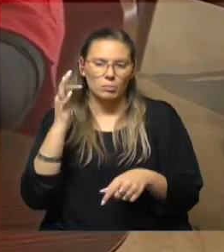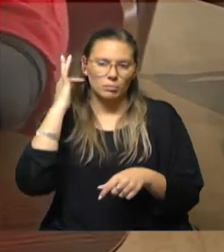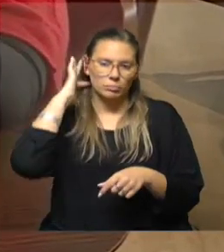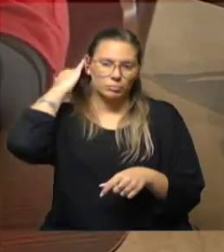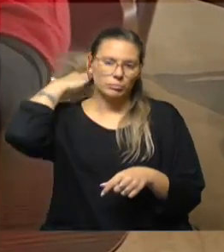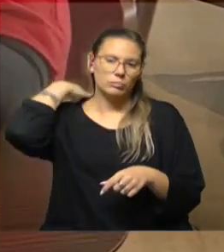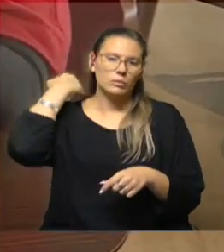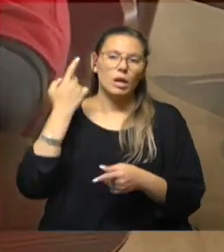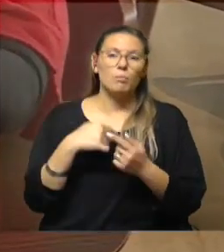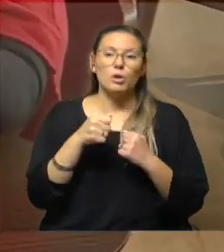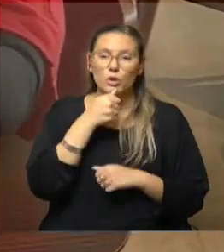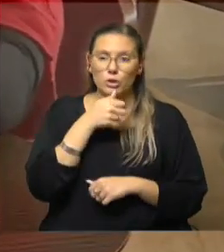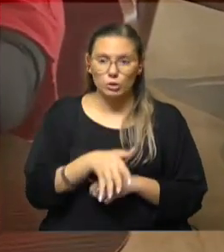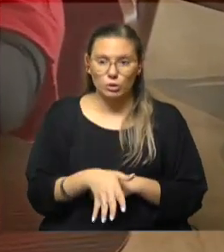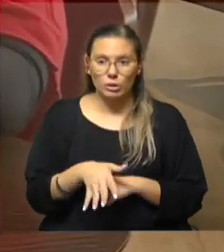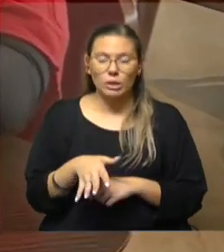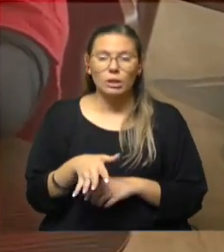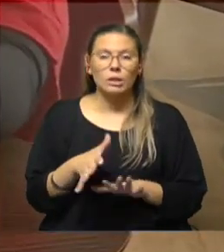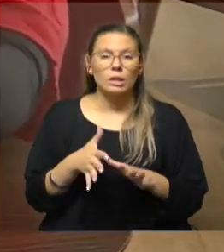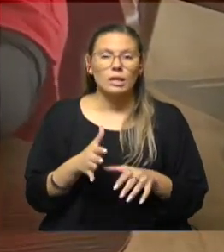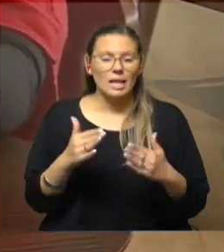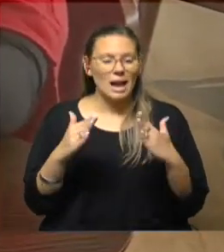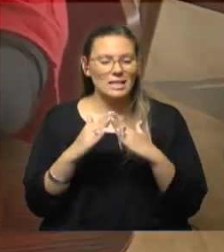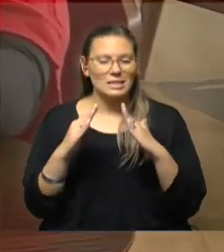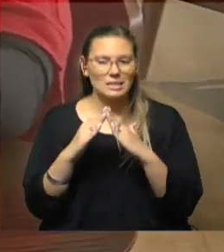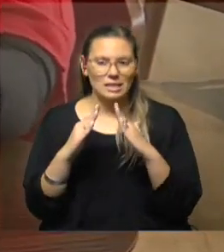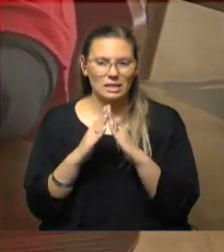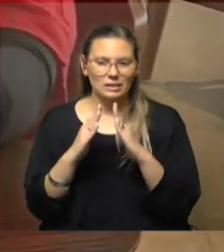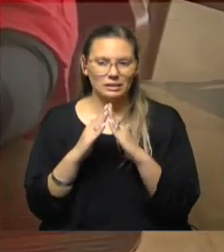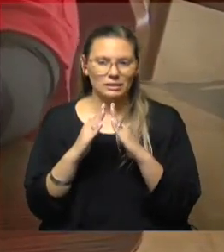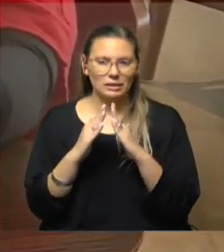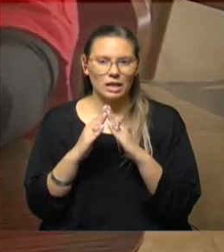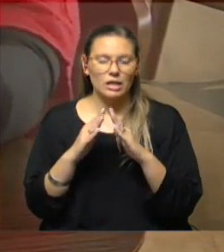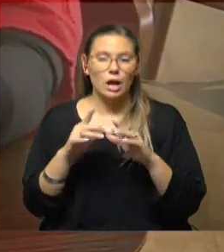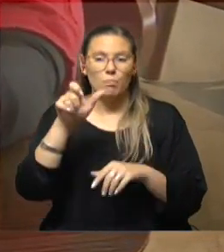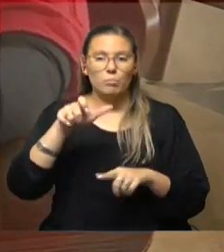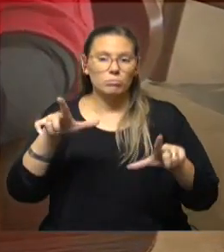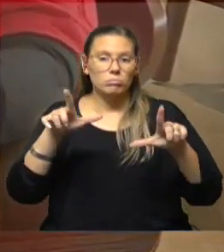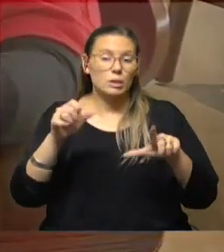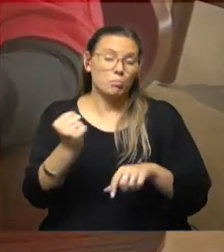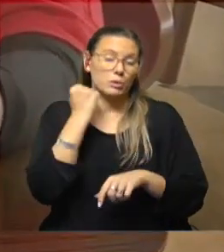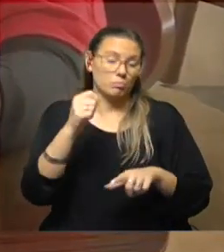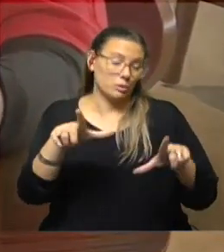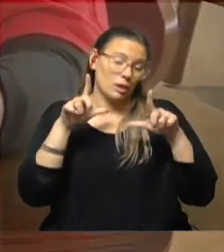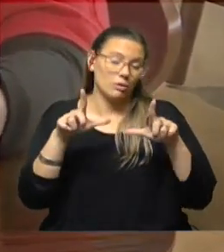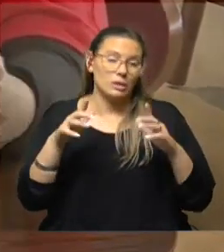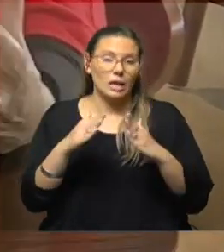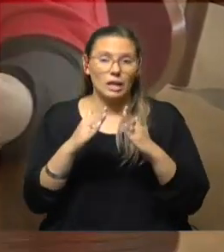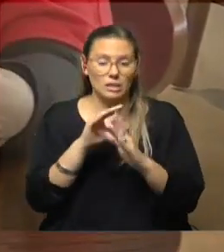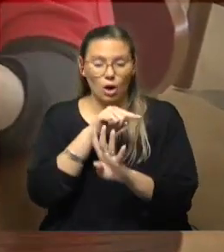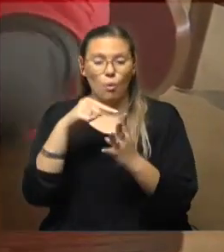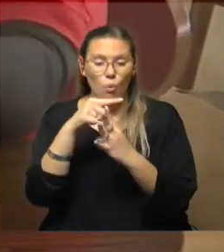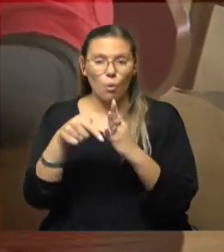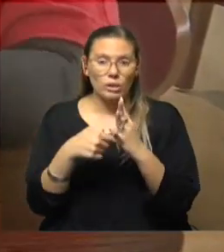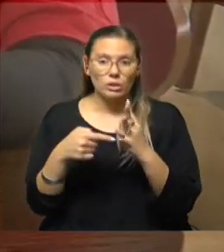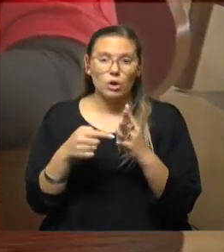Pero la historia está alrededor de la casa. La protagonista es la casa y estas cuatro mujeres que se